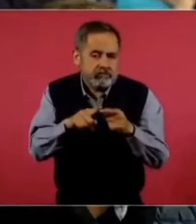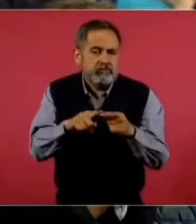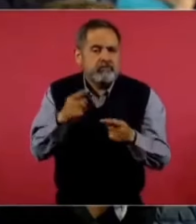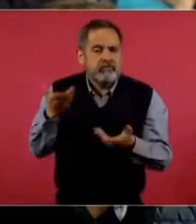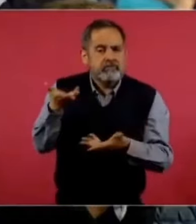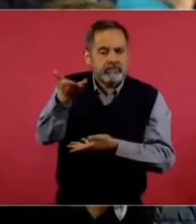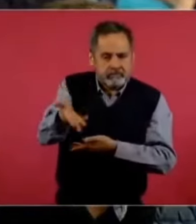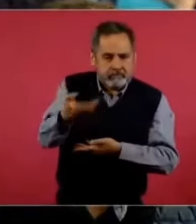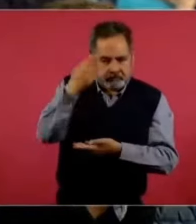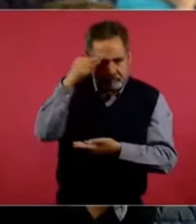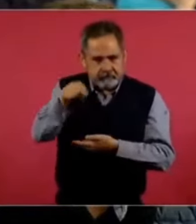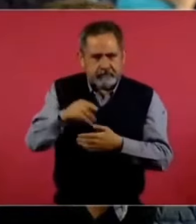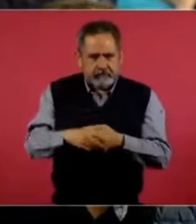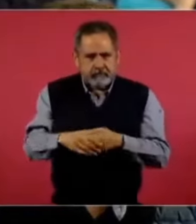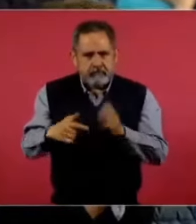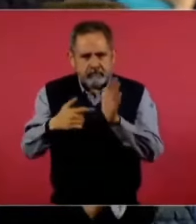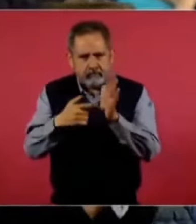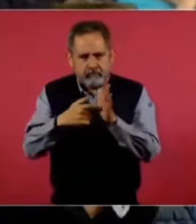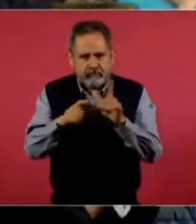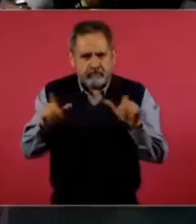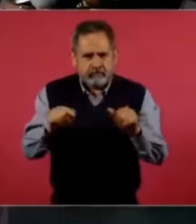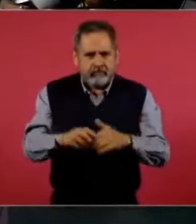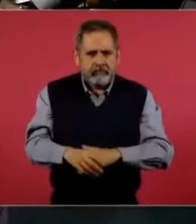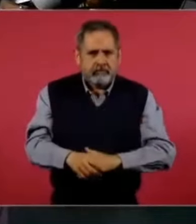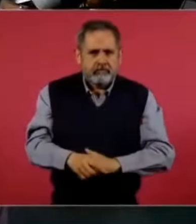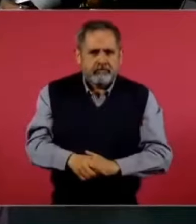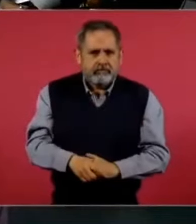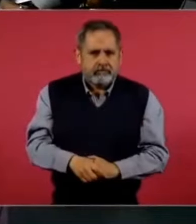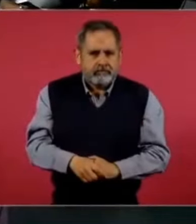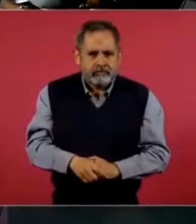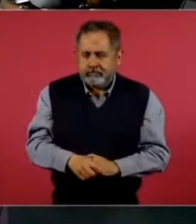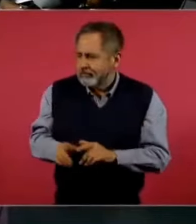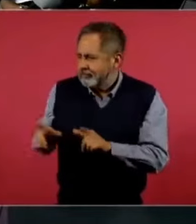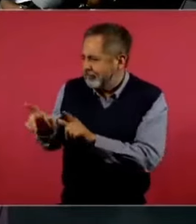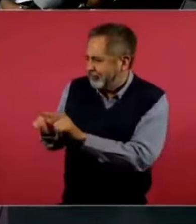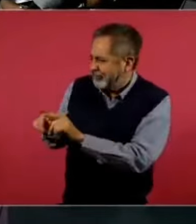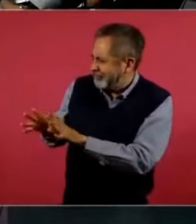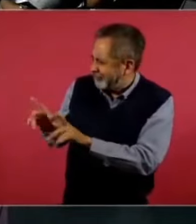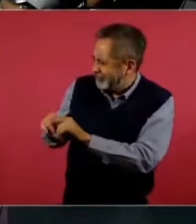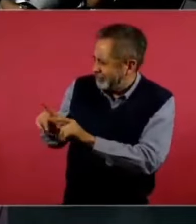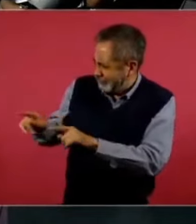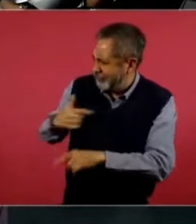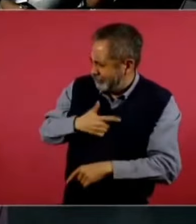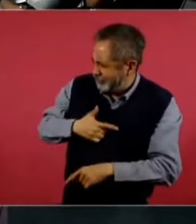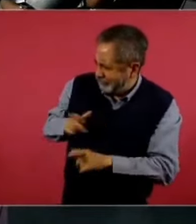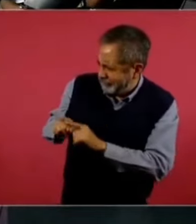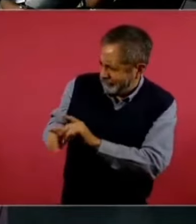solicitud. Le pongo, es breve, compañeros, les va a gustar.